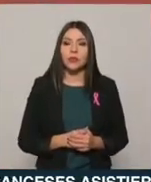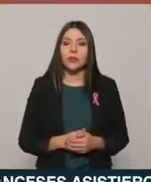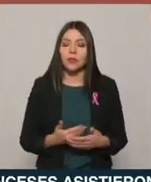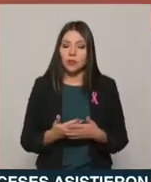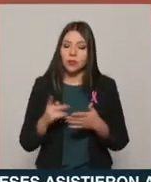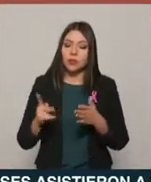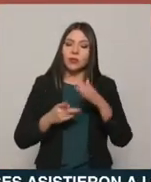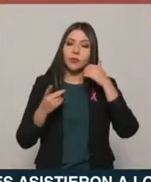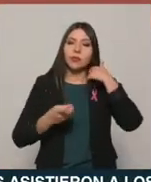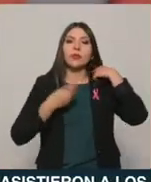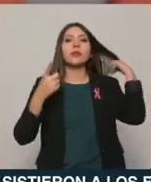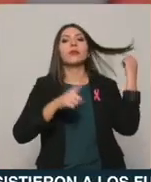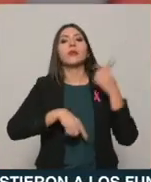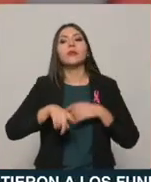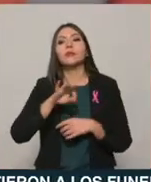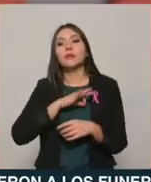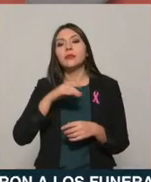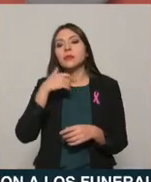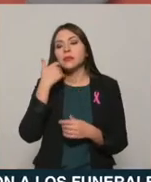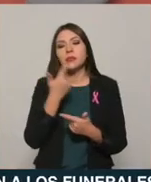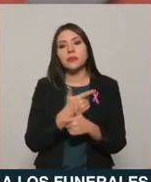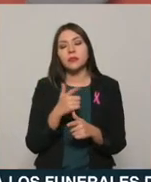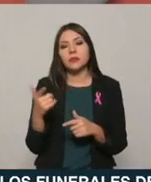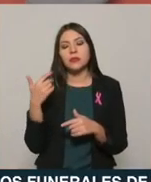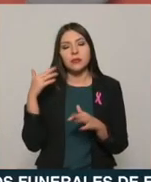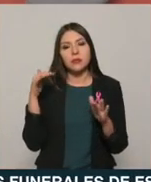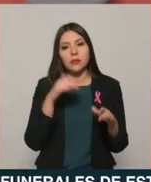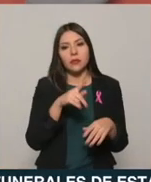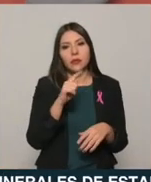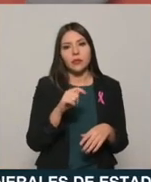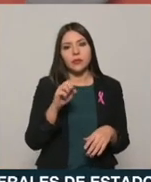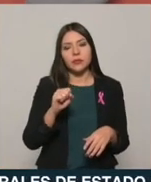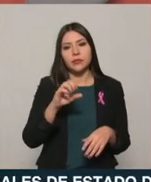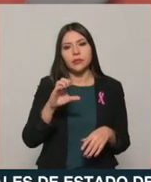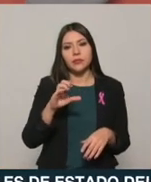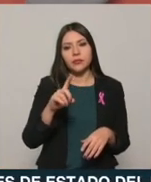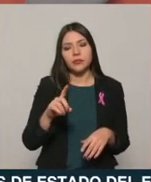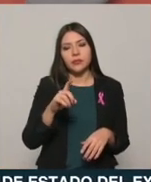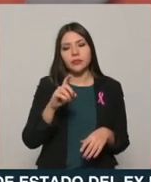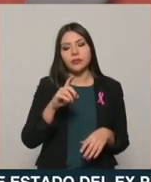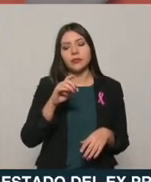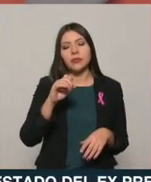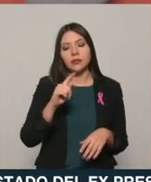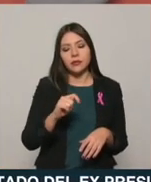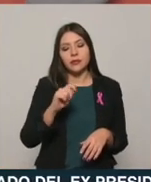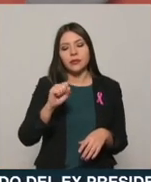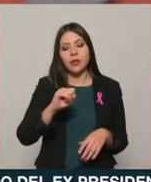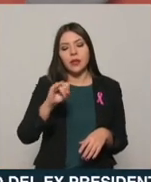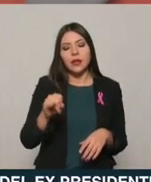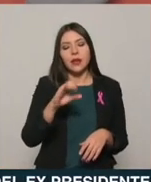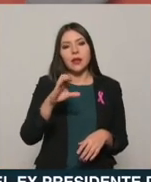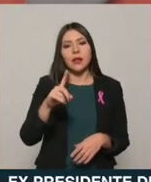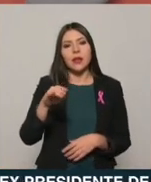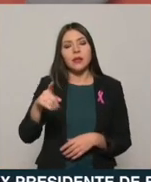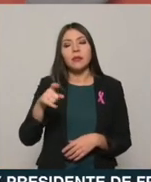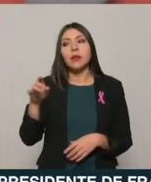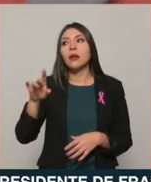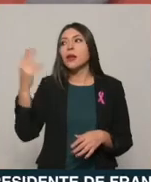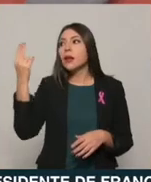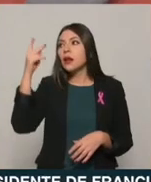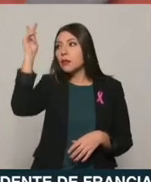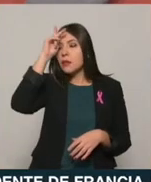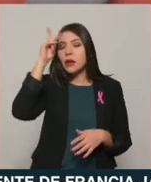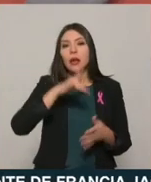audiencia que están abiertas las puertas del Tribunal Superior de Justicia de la Ciudad de México para recibir este tipo de asesoría, pues en este caso